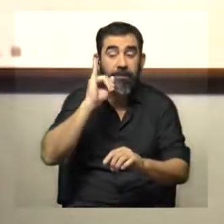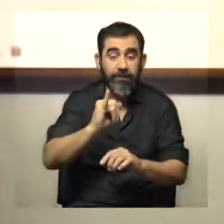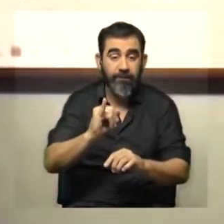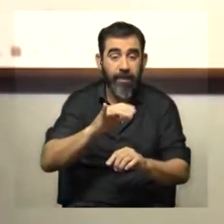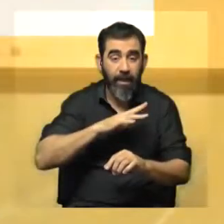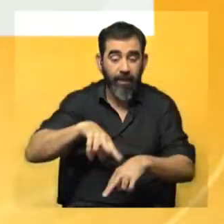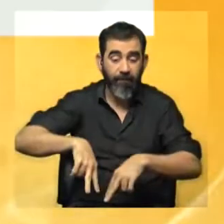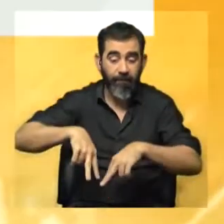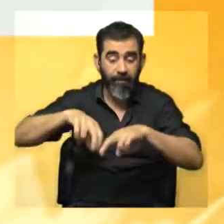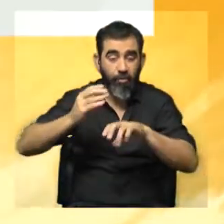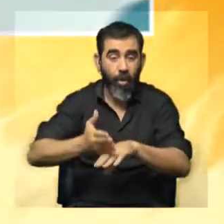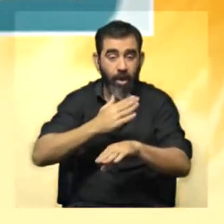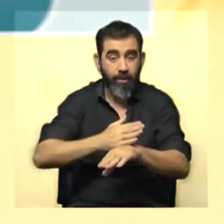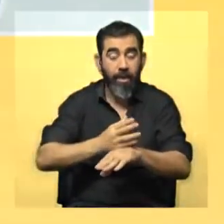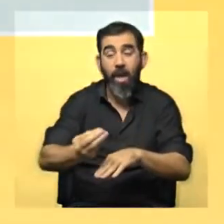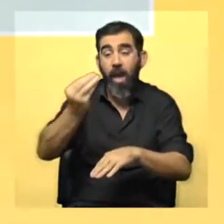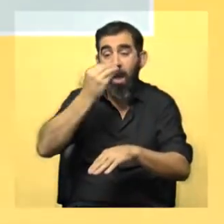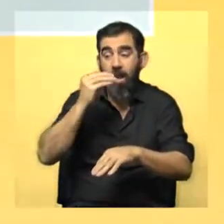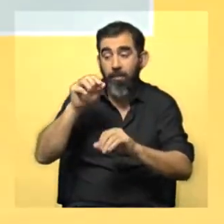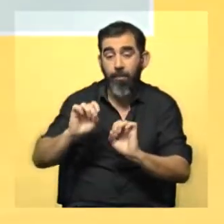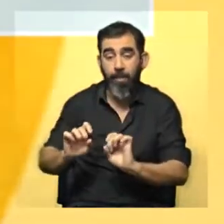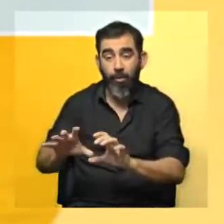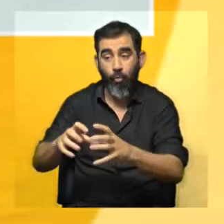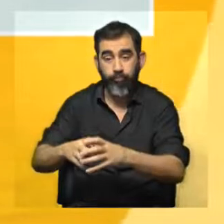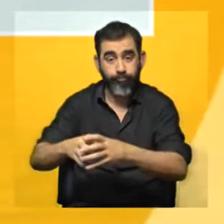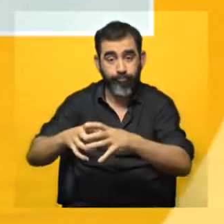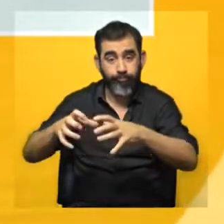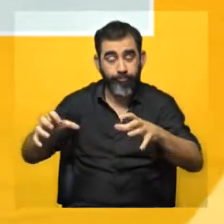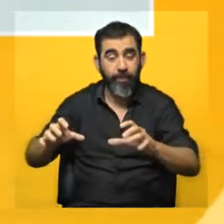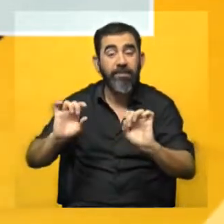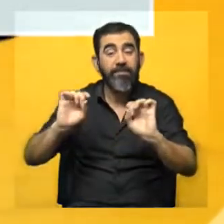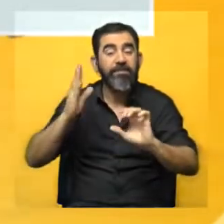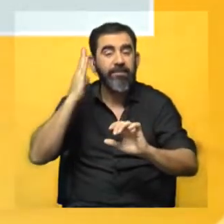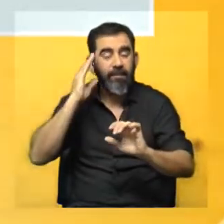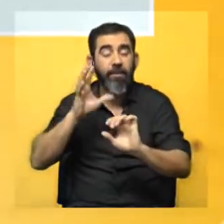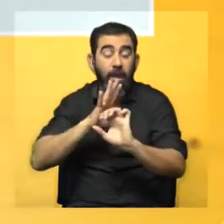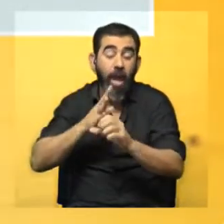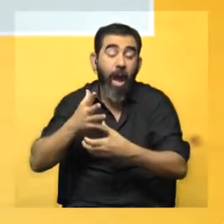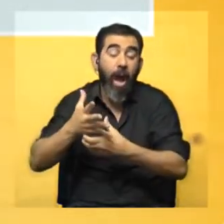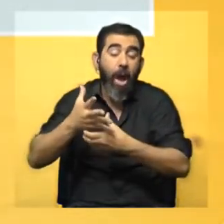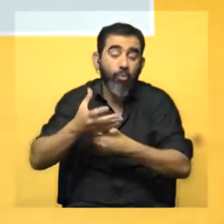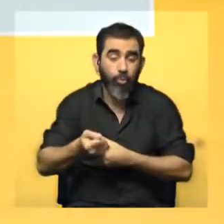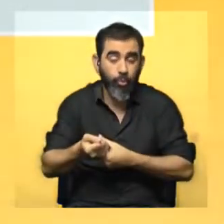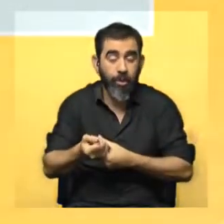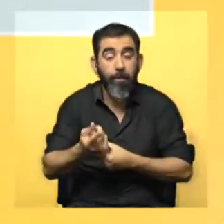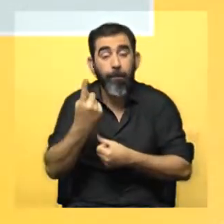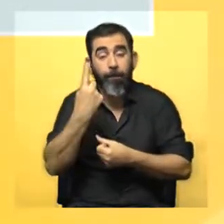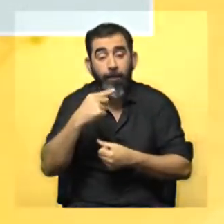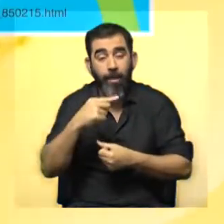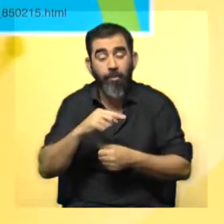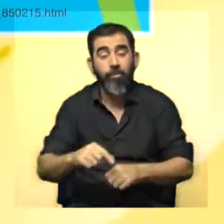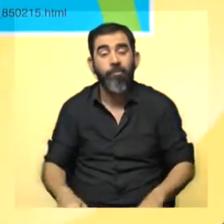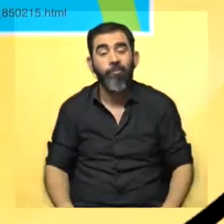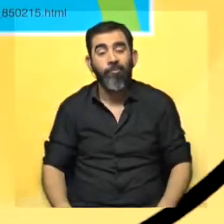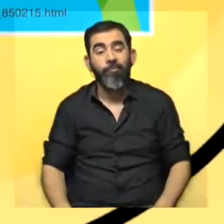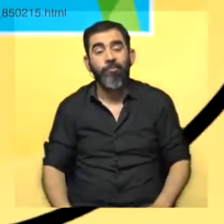en un estudio clínico. En los alimentos fermentados lo que sabemos es que van a poder ayudar, no son, es algo